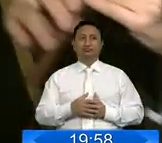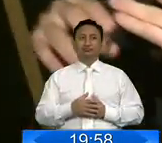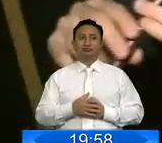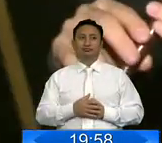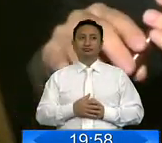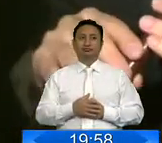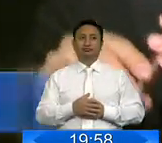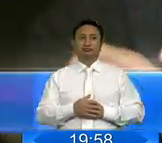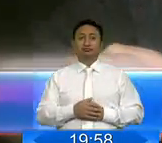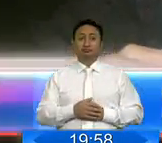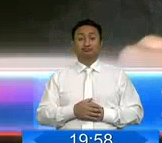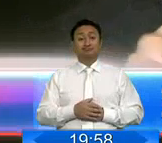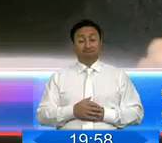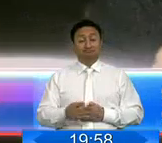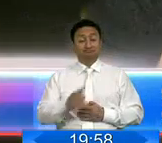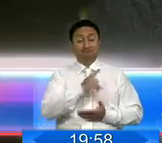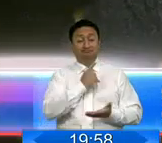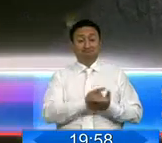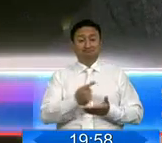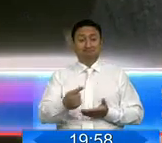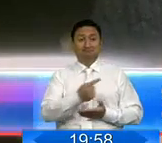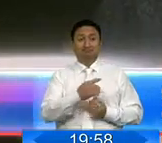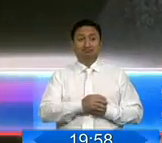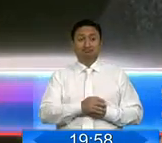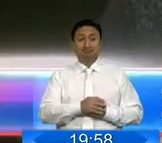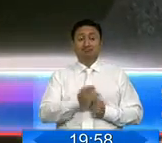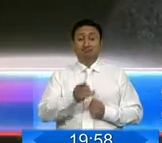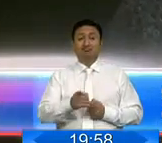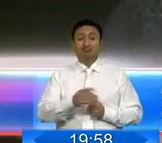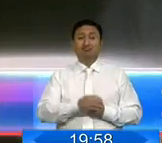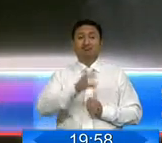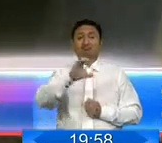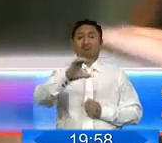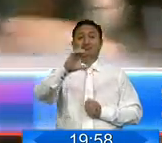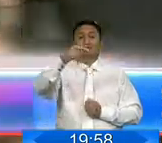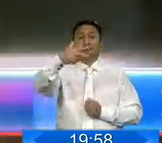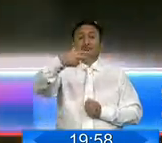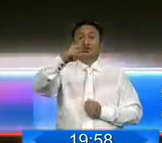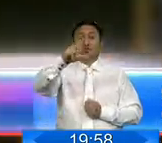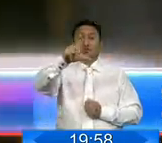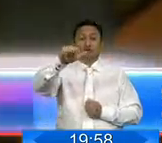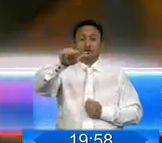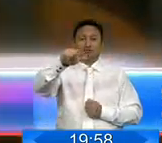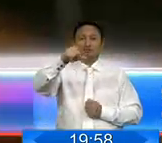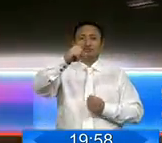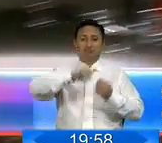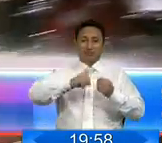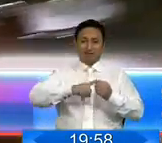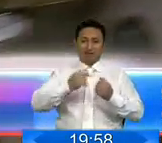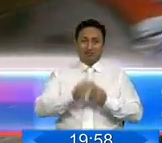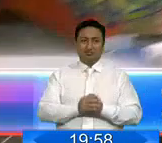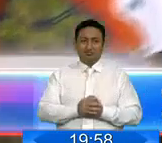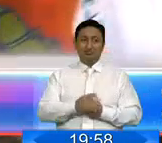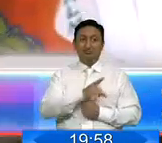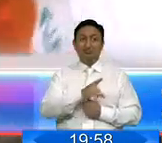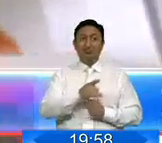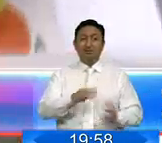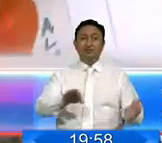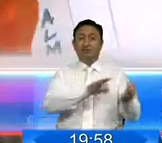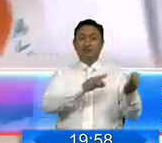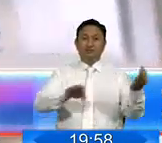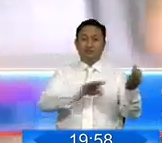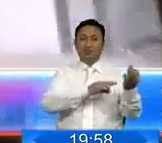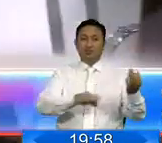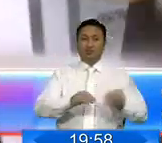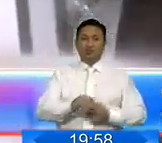Y como no podría ser de otra manera, hasta el chullita quiteño en versión de Celtic Trip interpretarán durante sus